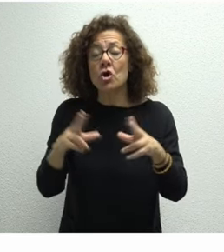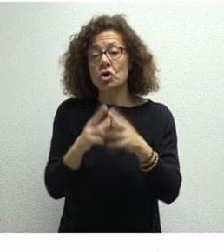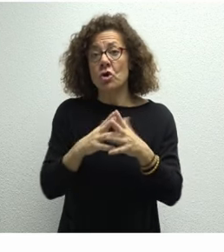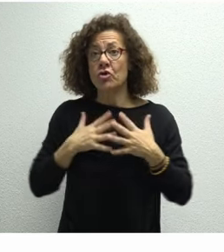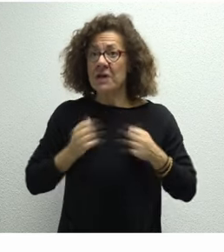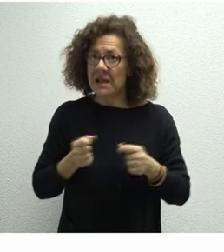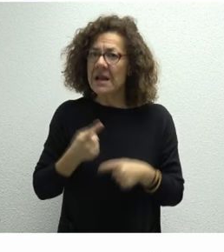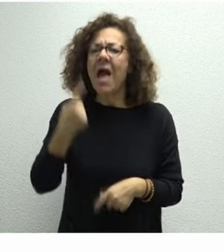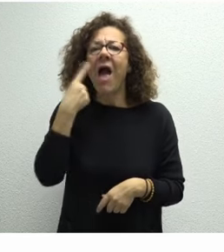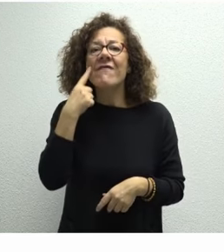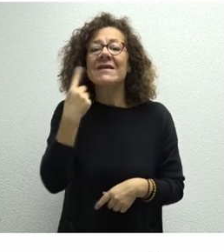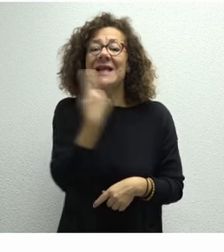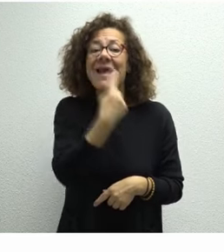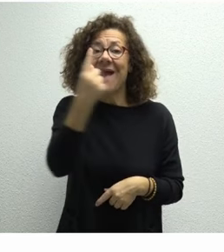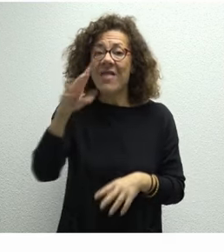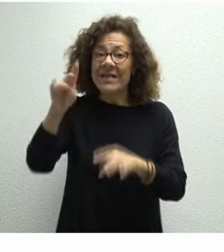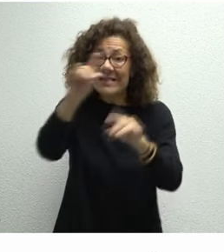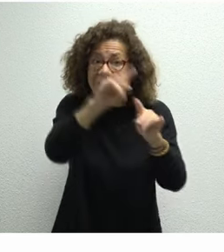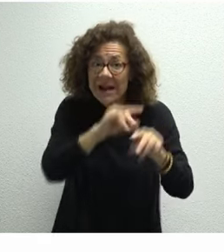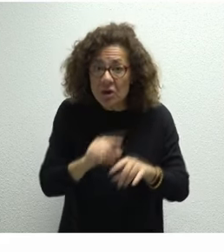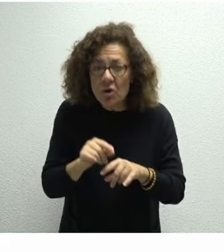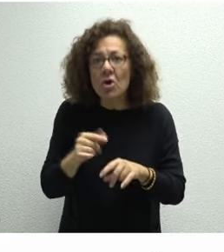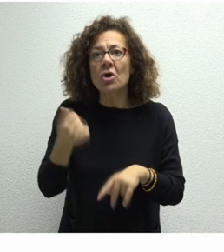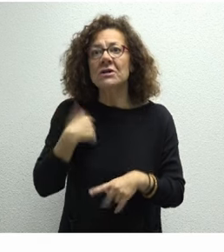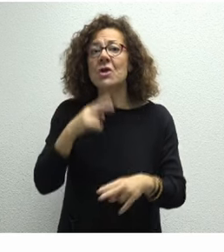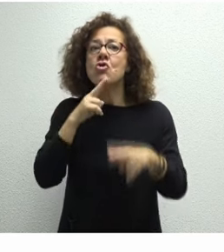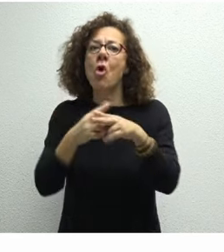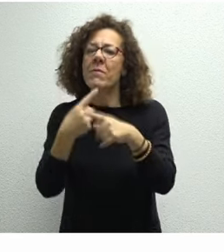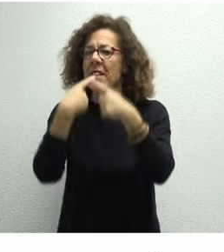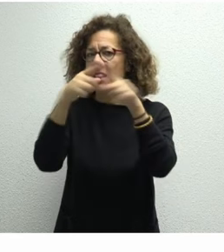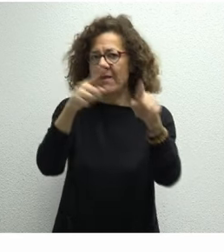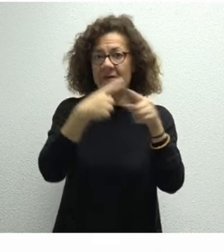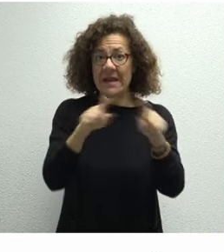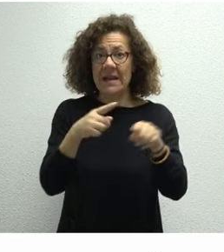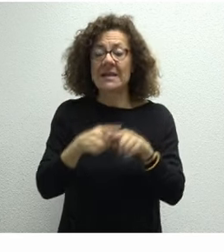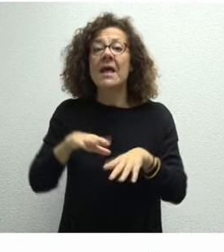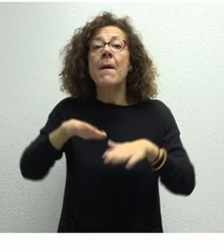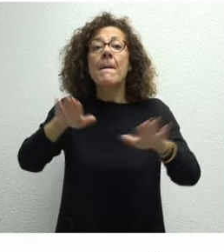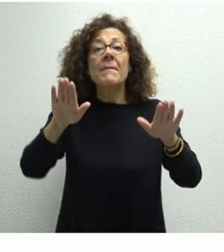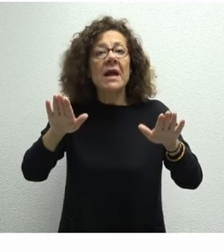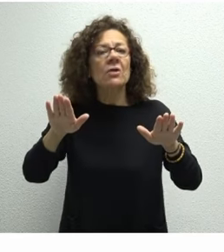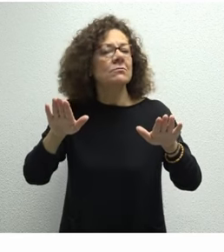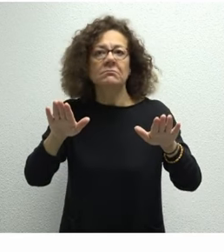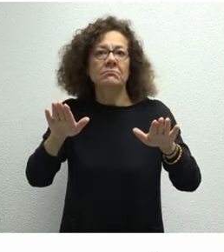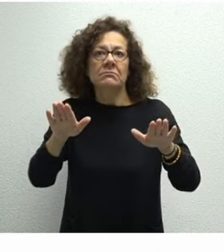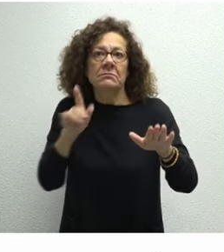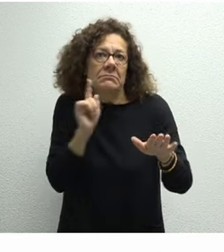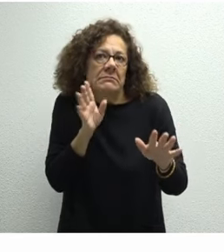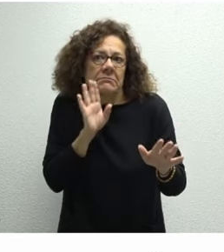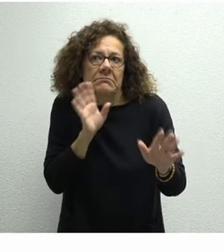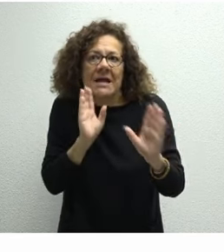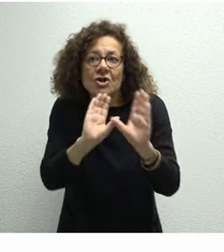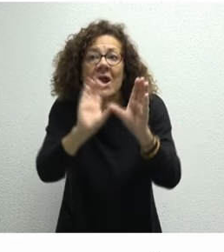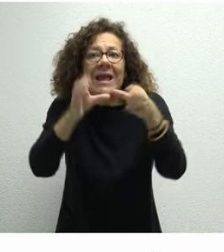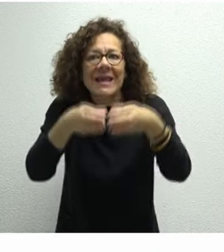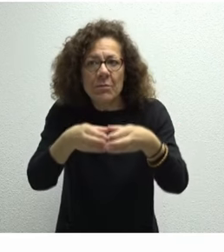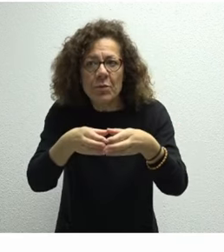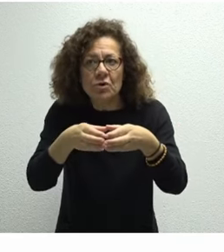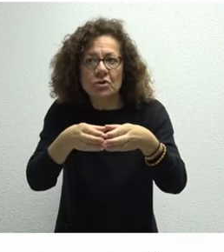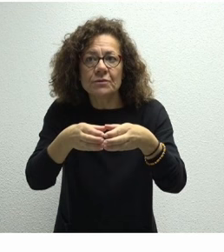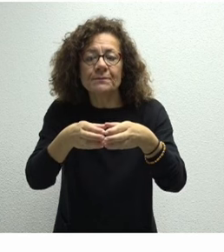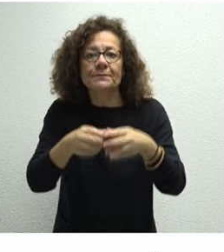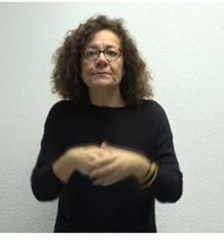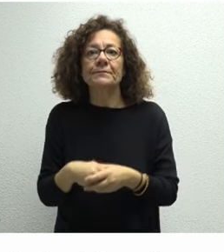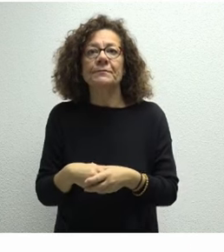Vais a ver que en cada territorio lo lo estáis nombrando de una manera pero no dejan de ser equipos en los que